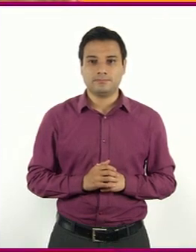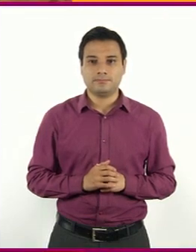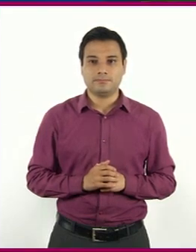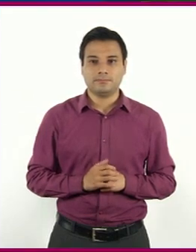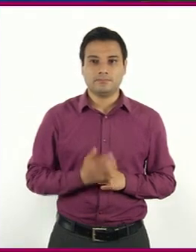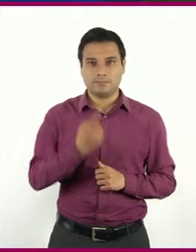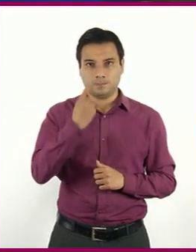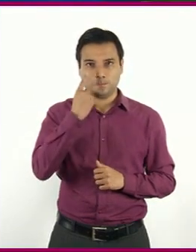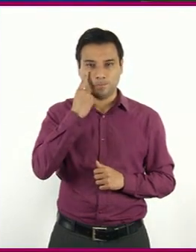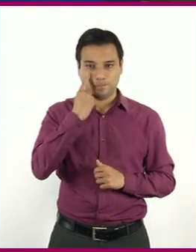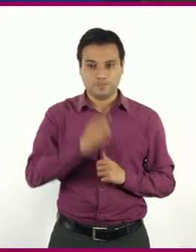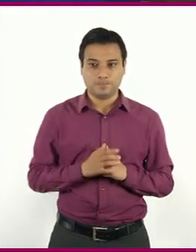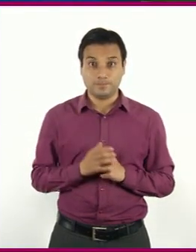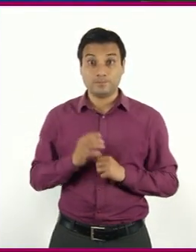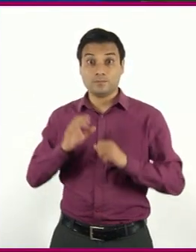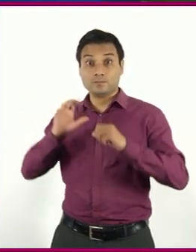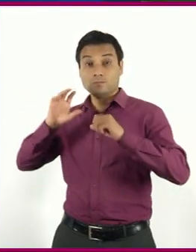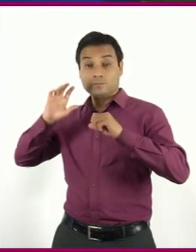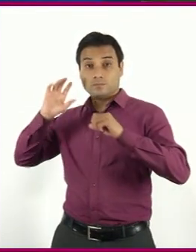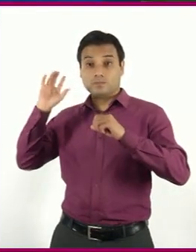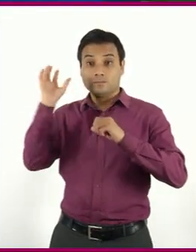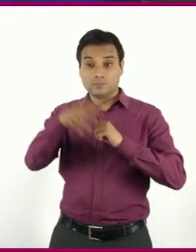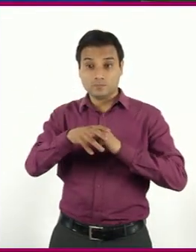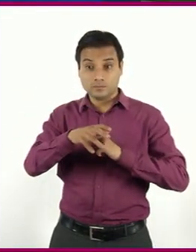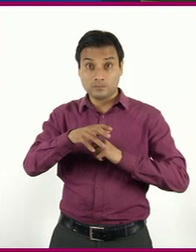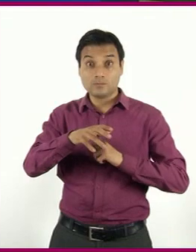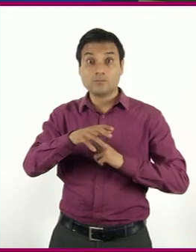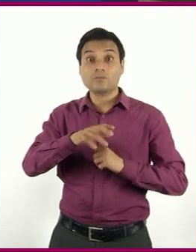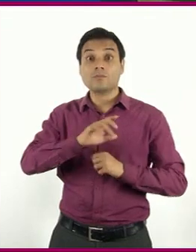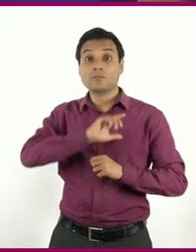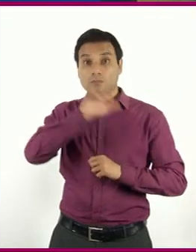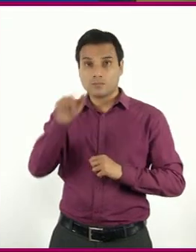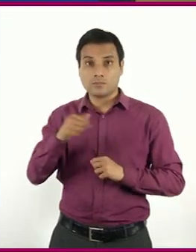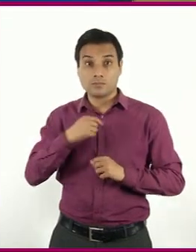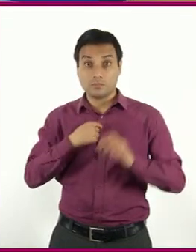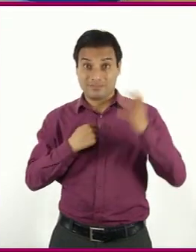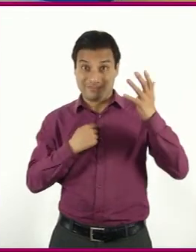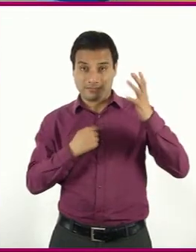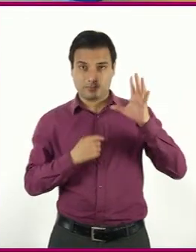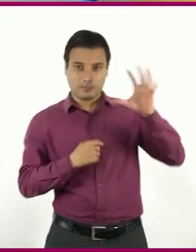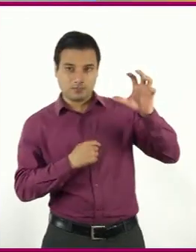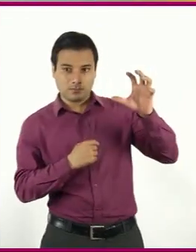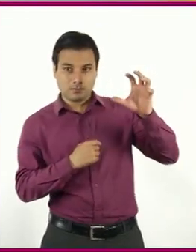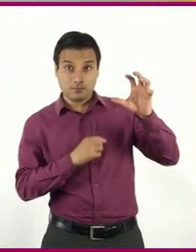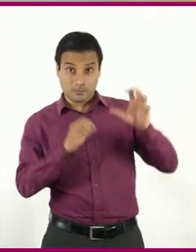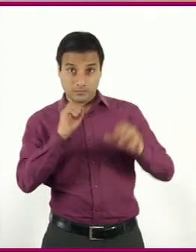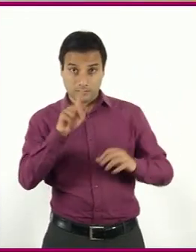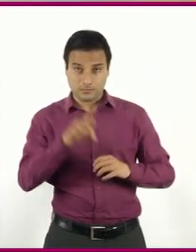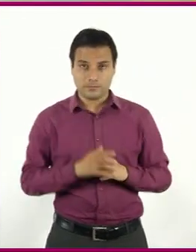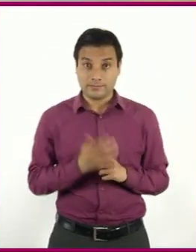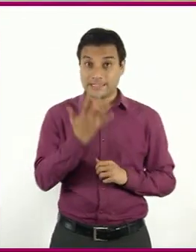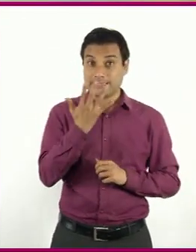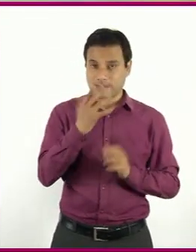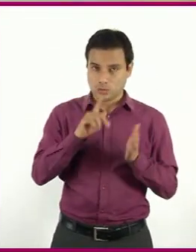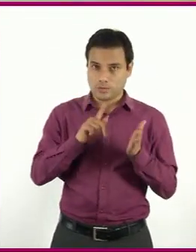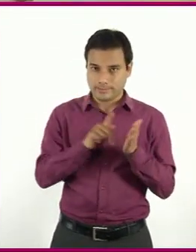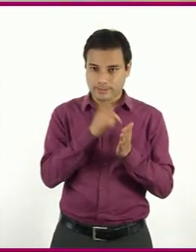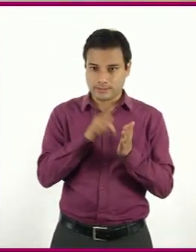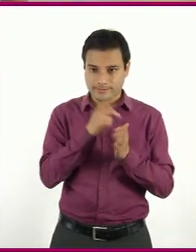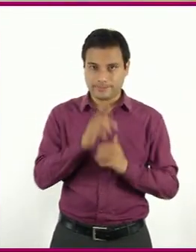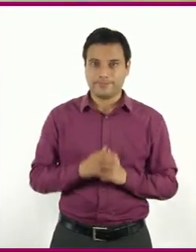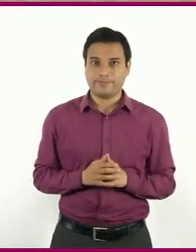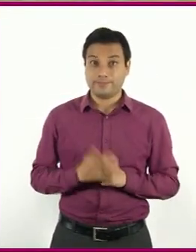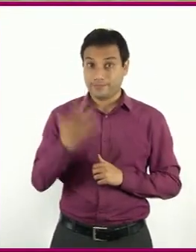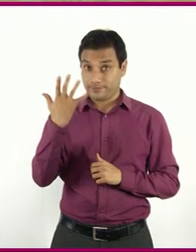Cuando rebote, voy a tomar la pelota, voy a tratar de atraparla con la otra mano, con la que no lancé. Muy bien, 5 veces con la derecha, 5 veces